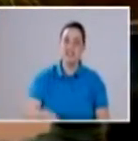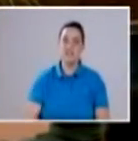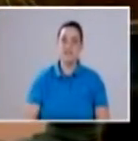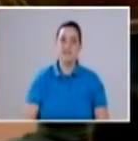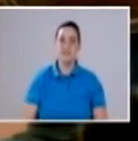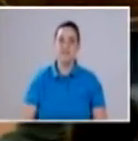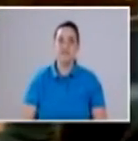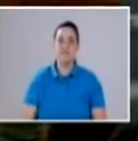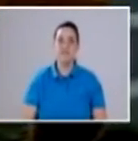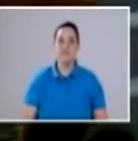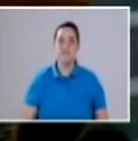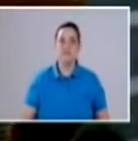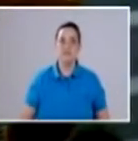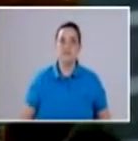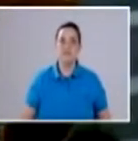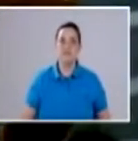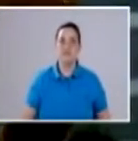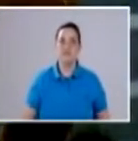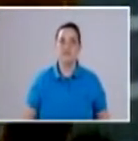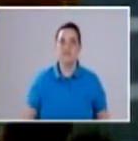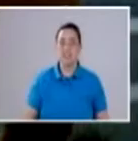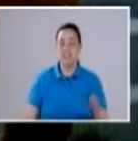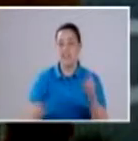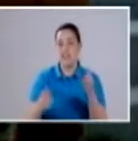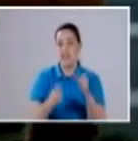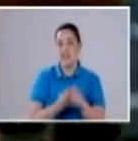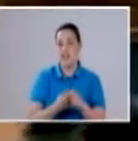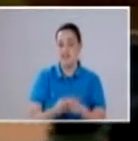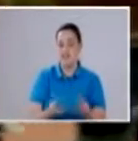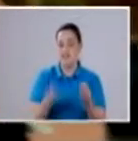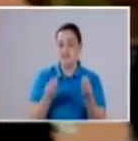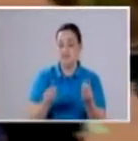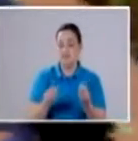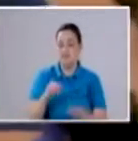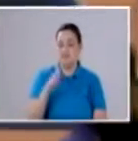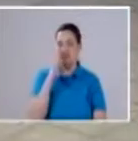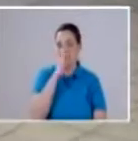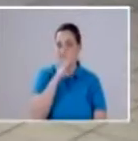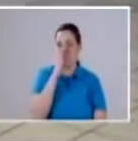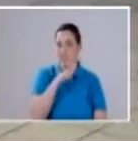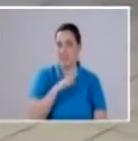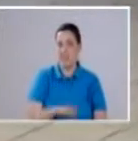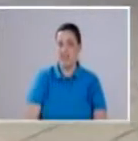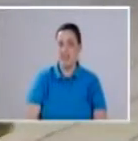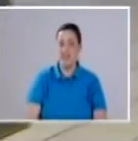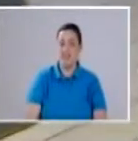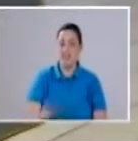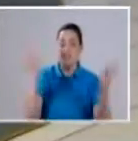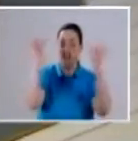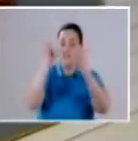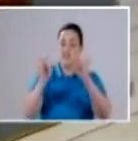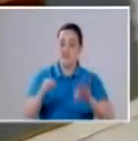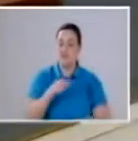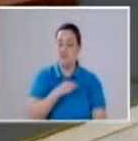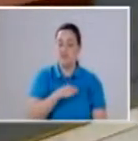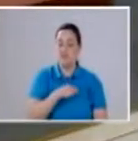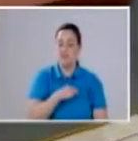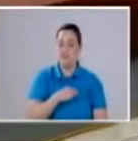respeto, con tan ridícula forma de ministrar, aún así nos bautizaba el Señor.